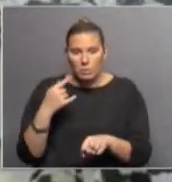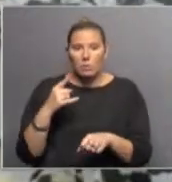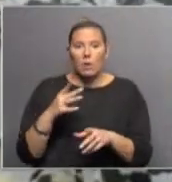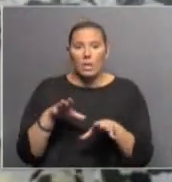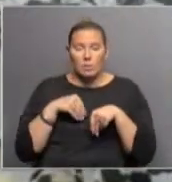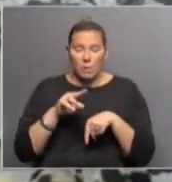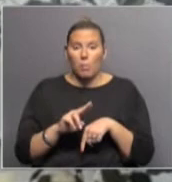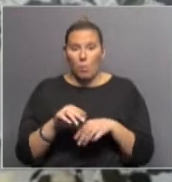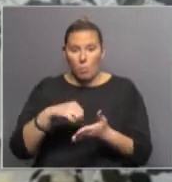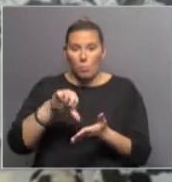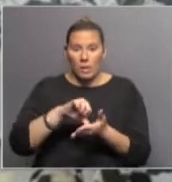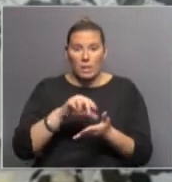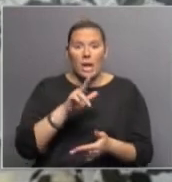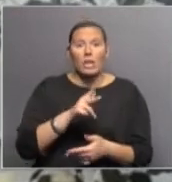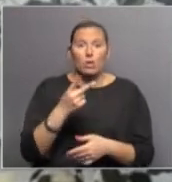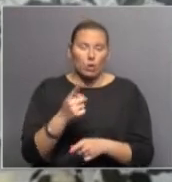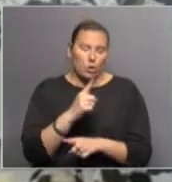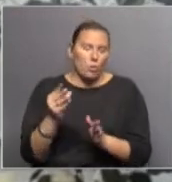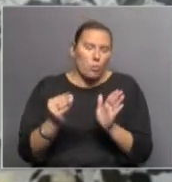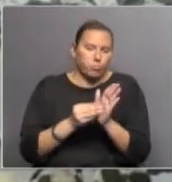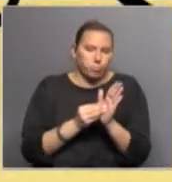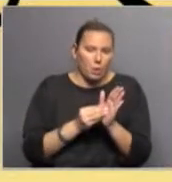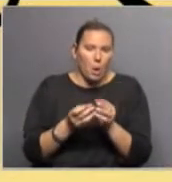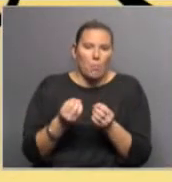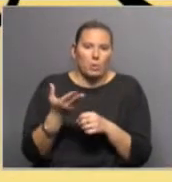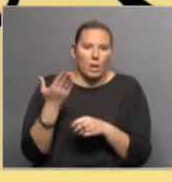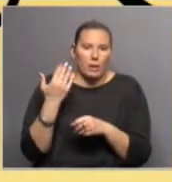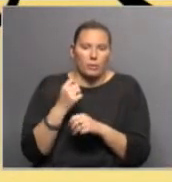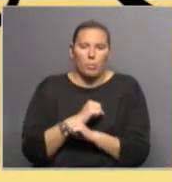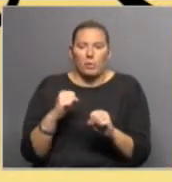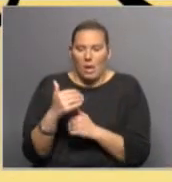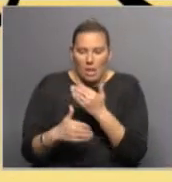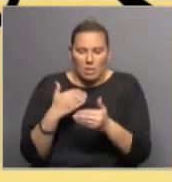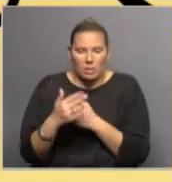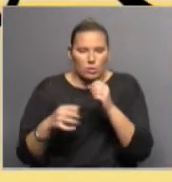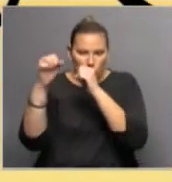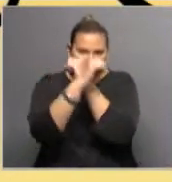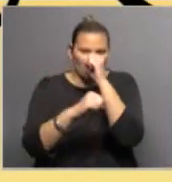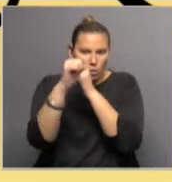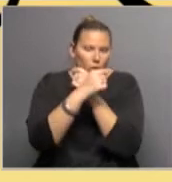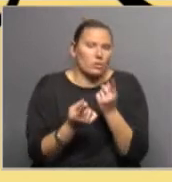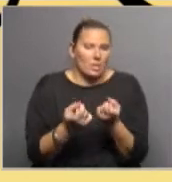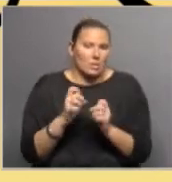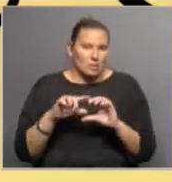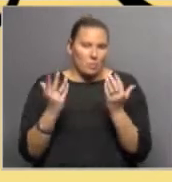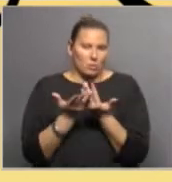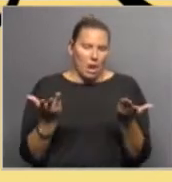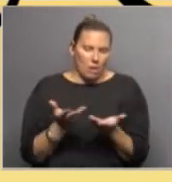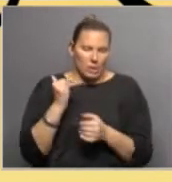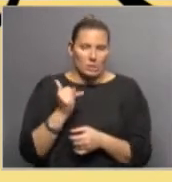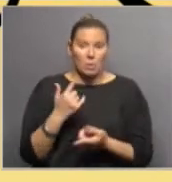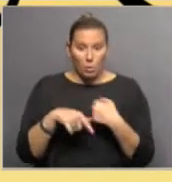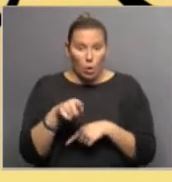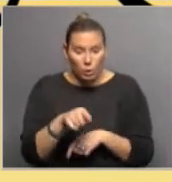como país, el hidrógeno no estaba, porque en su momento no tenía el tipo de madurez tecnológica y de desarrollo que se ve a nivel global, pero con